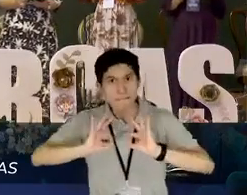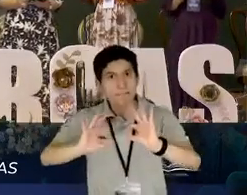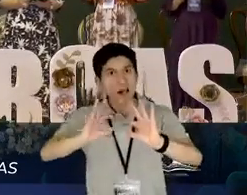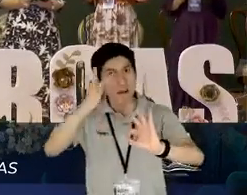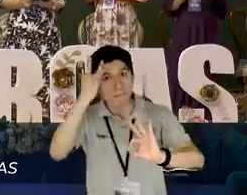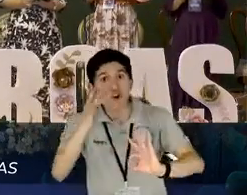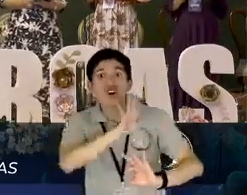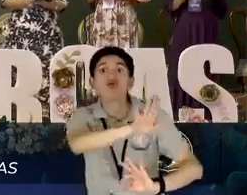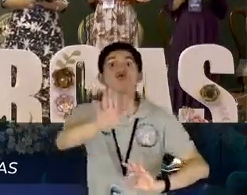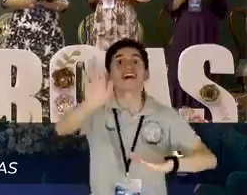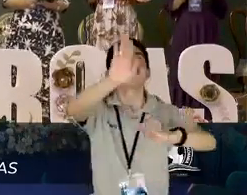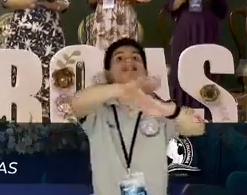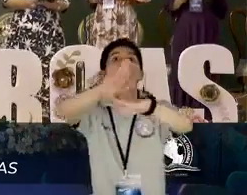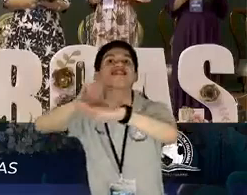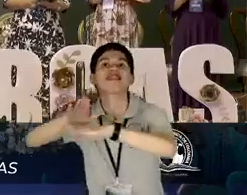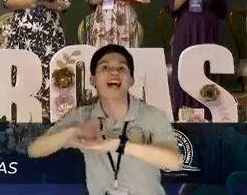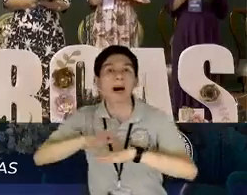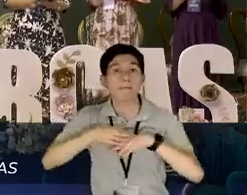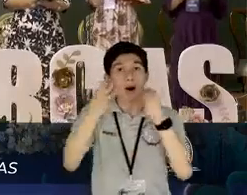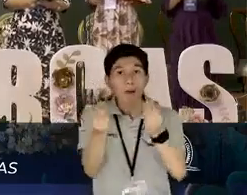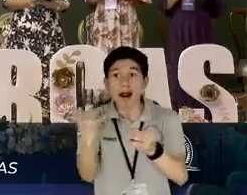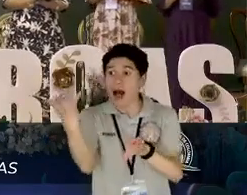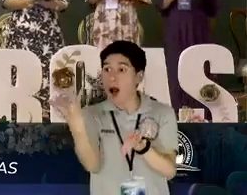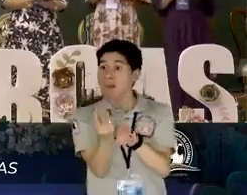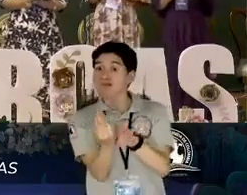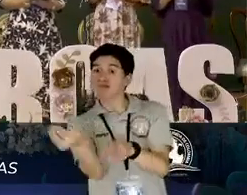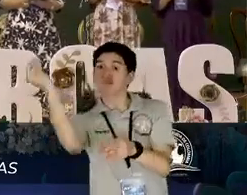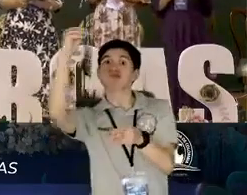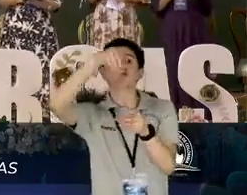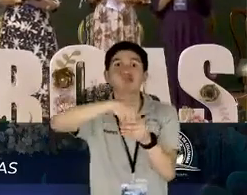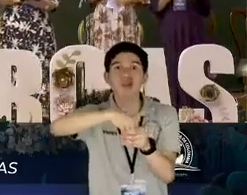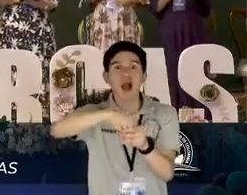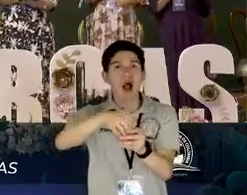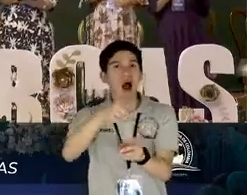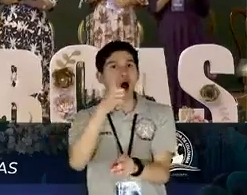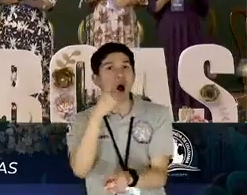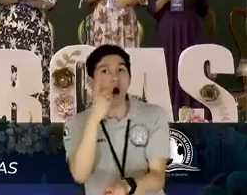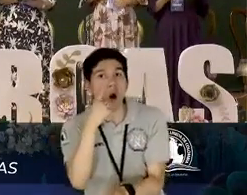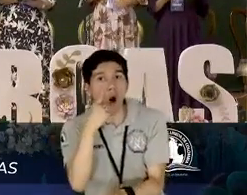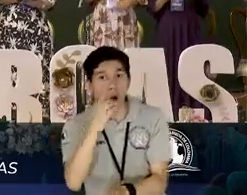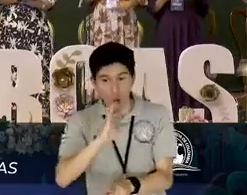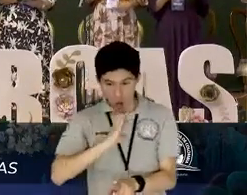Dios. Escuchen las siguientes características: sean humildes,